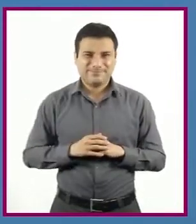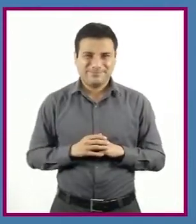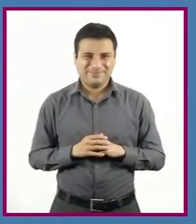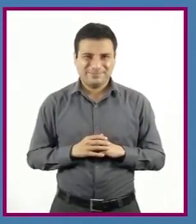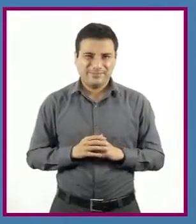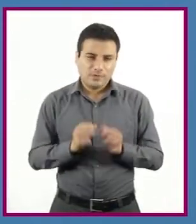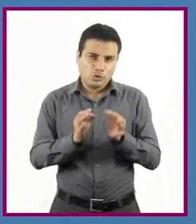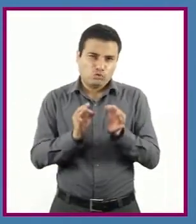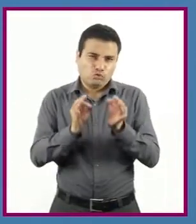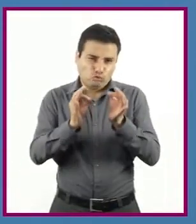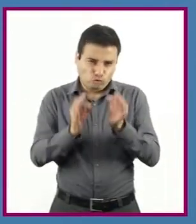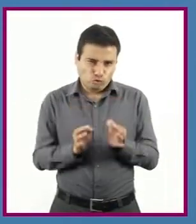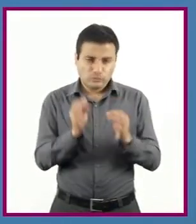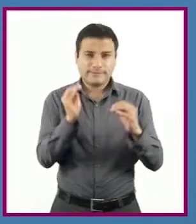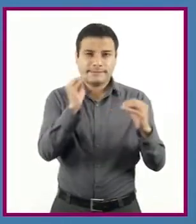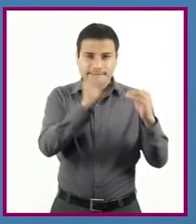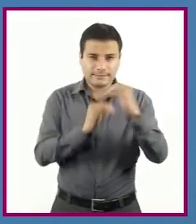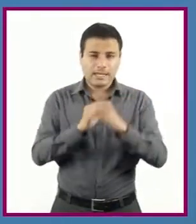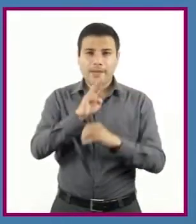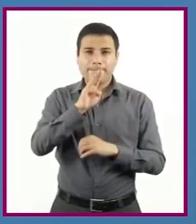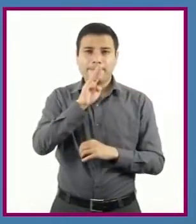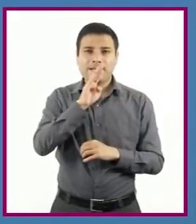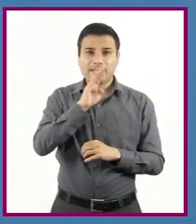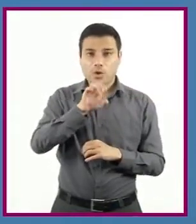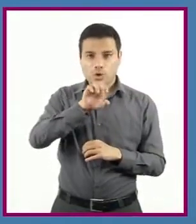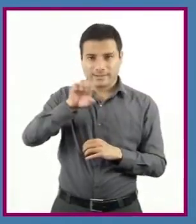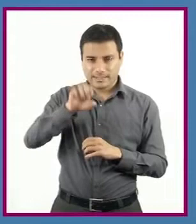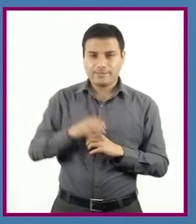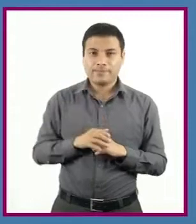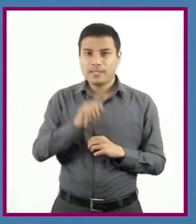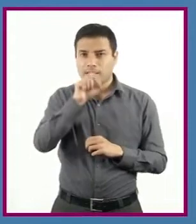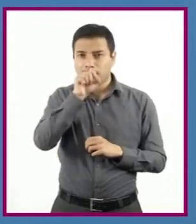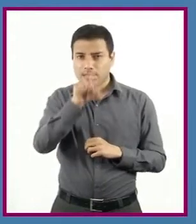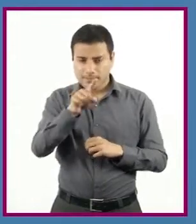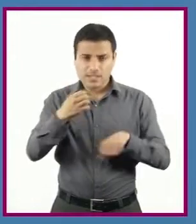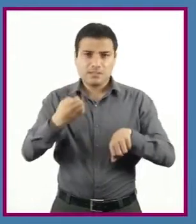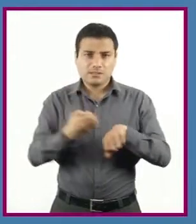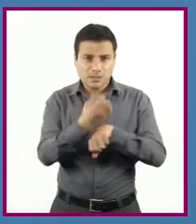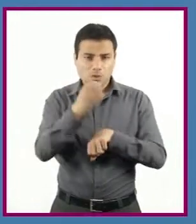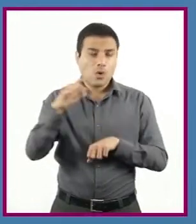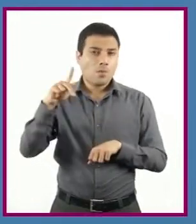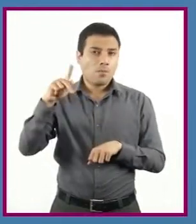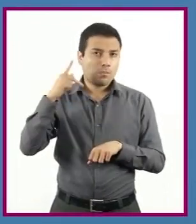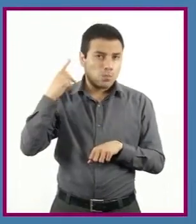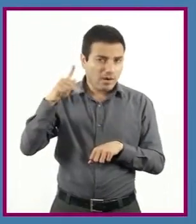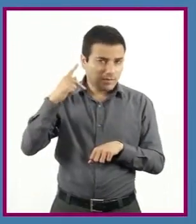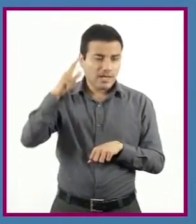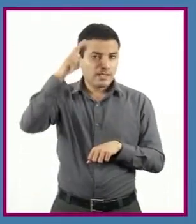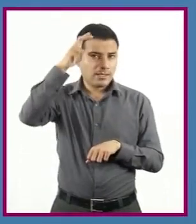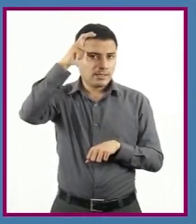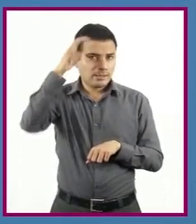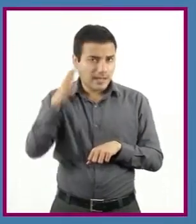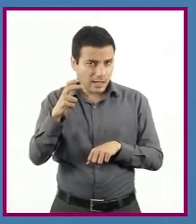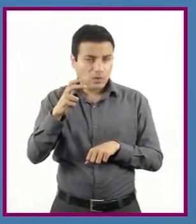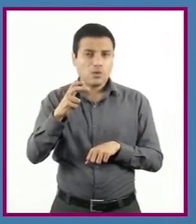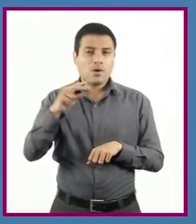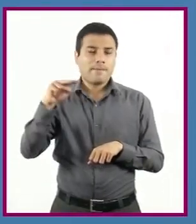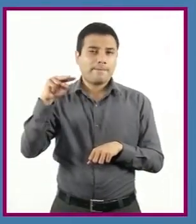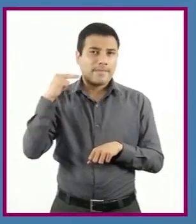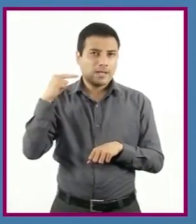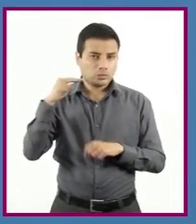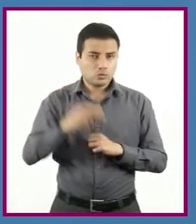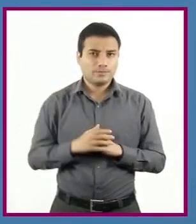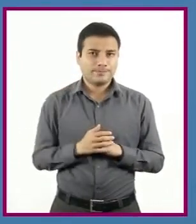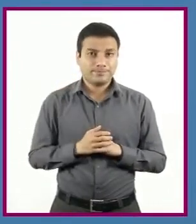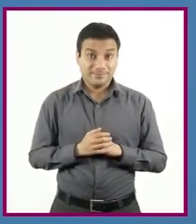la Sierra Madre Oriental y se extendieron hacia parte de los estados de Puebla, Hidalgo y Veracruz. Desde